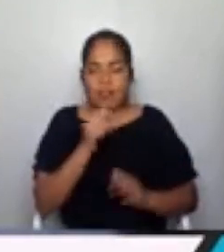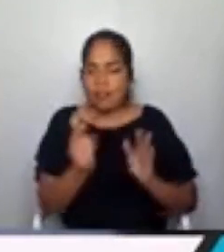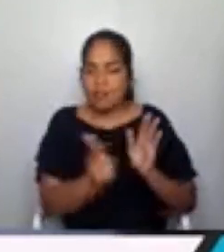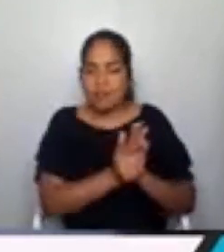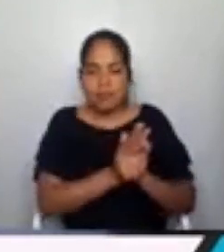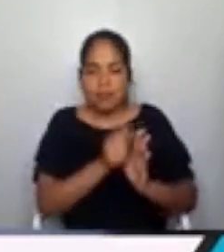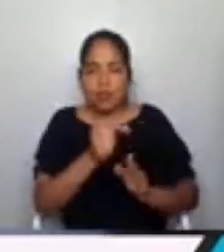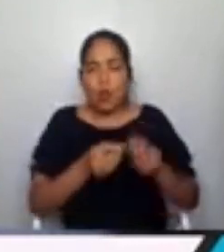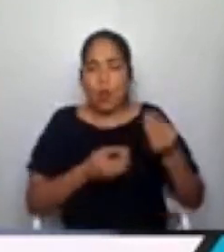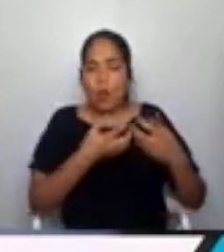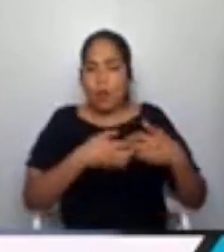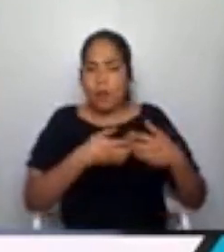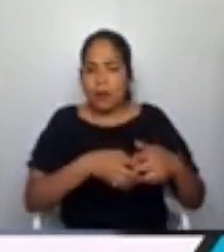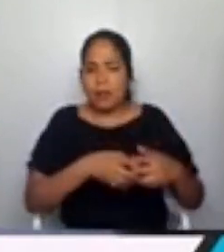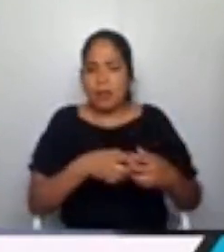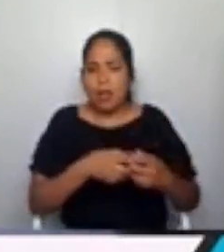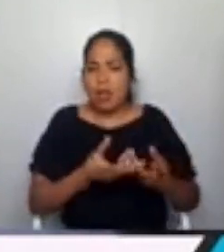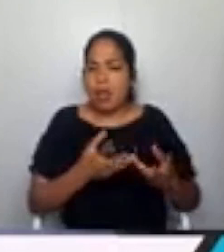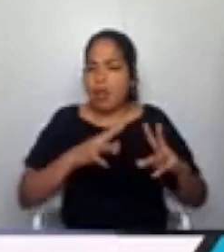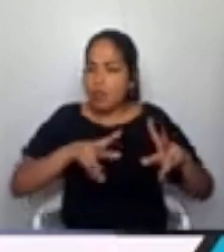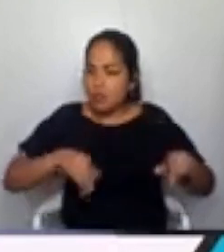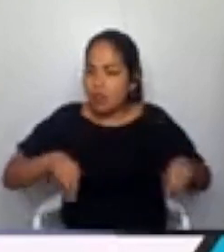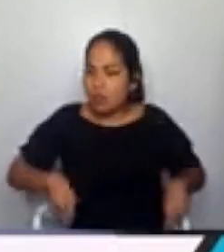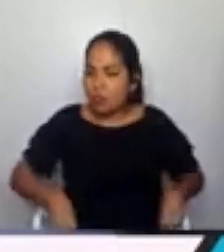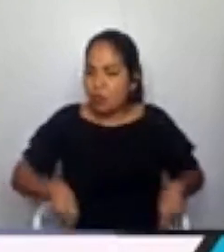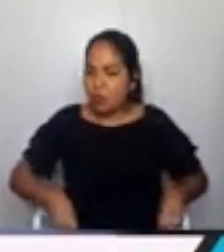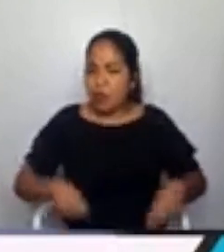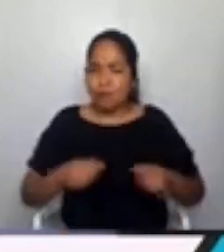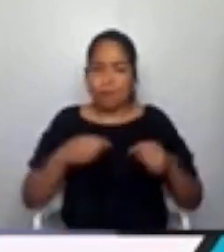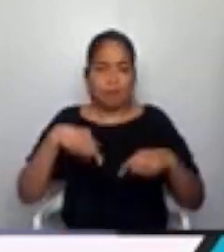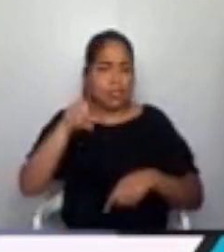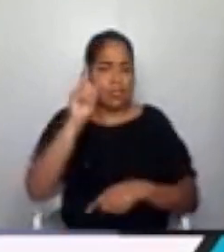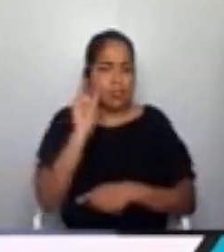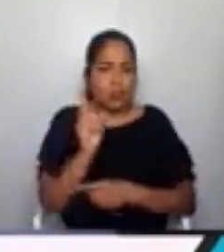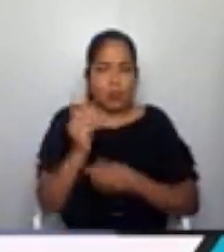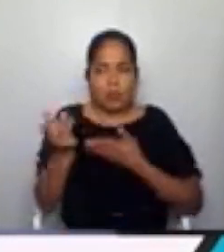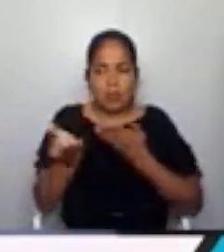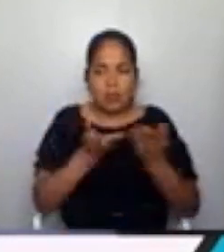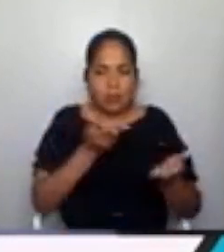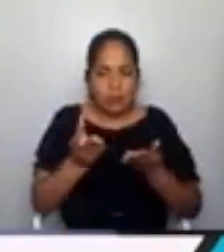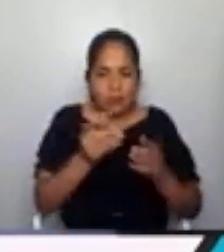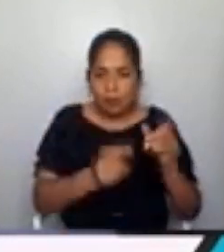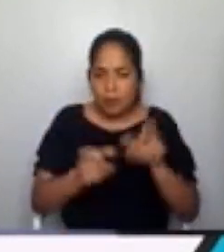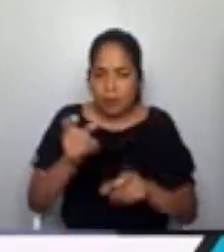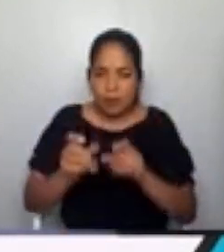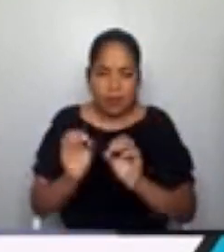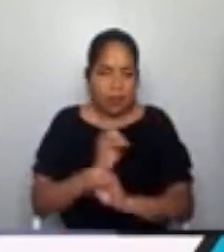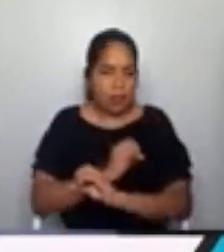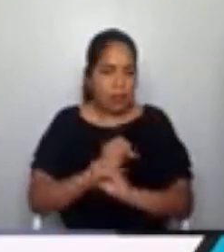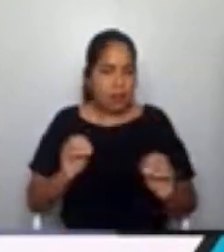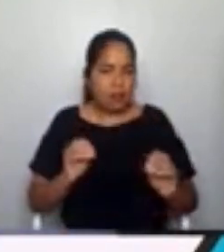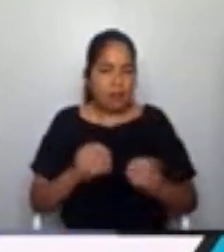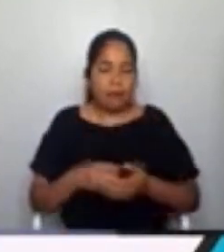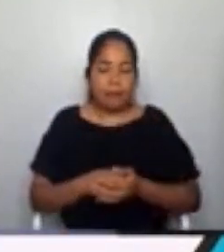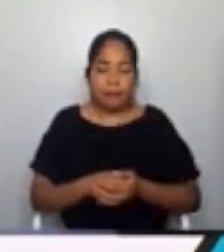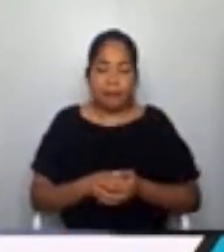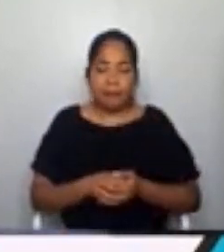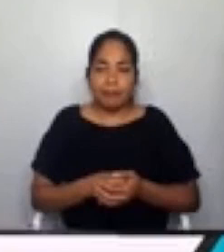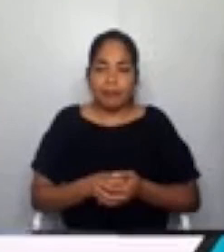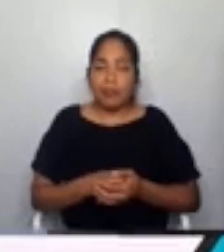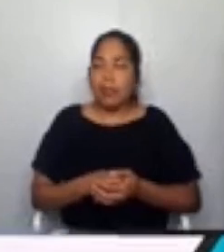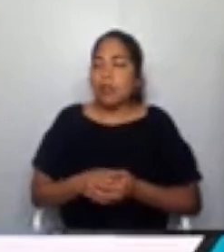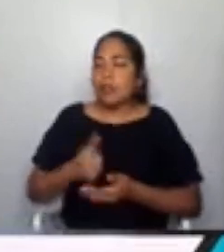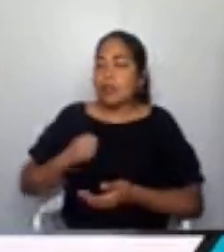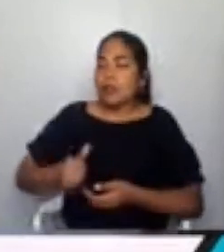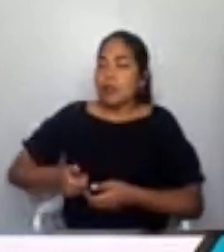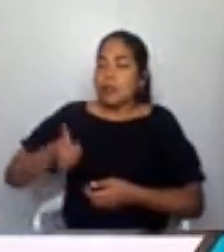lleve tantos millones sin servir a la comunidad en el objetivo que tenían estos contratos? Igualmente, señor alcalde,